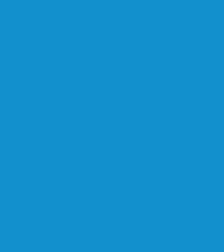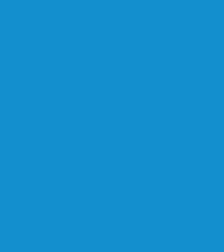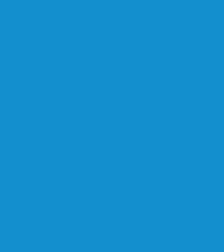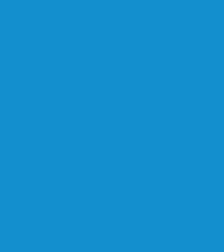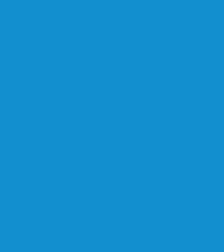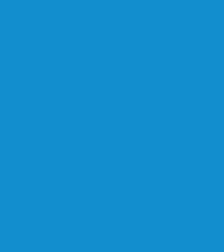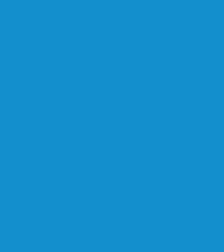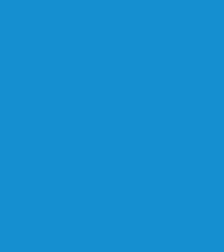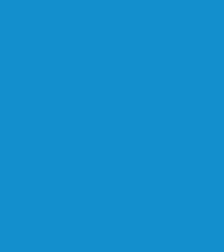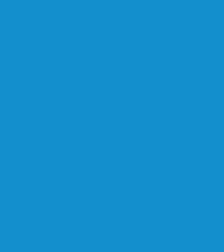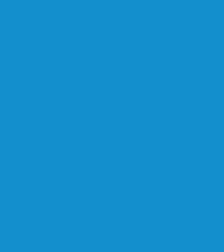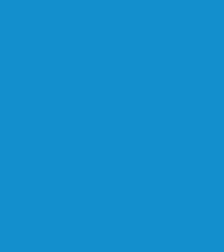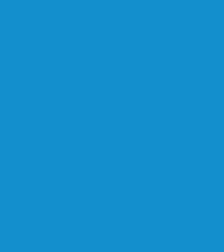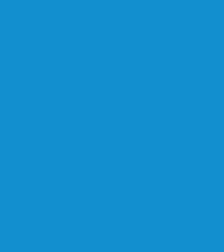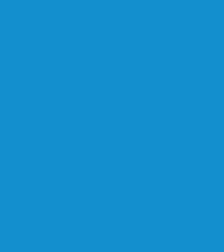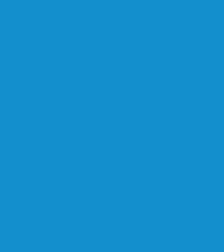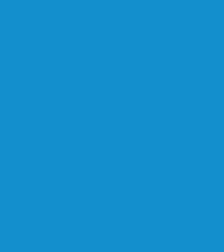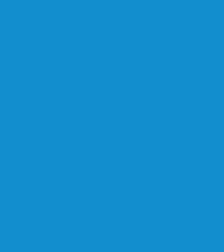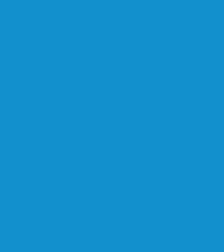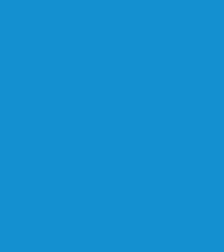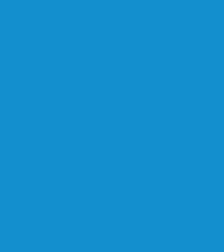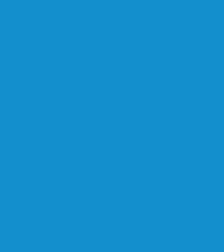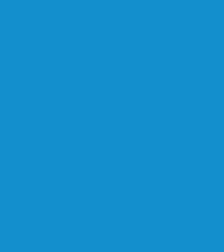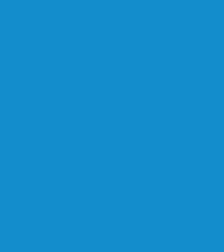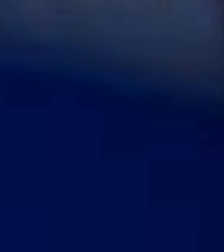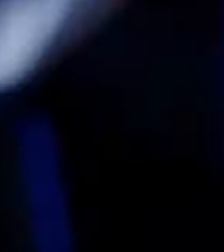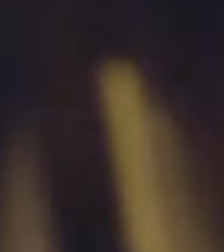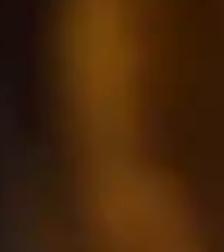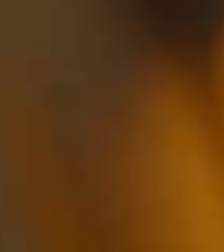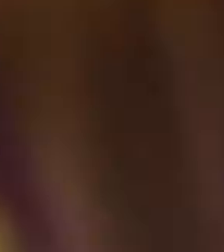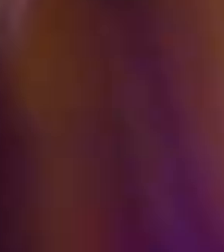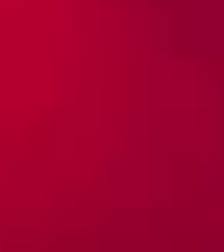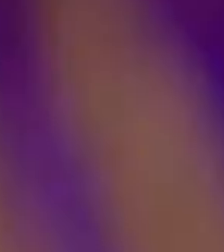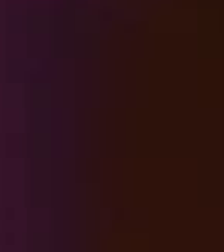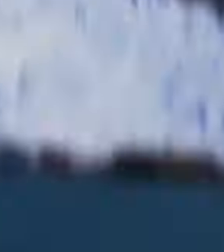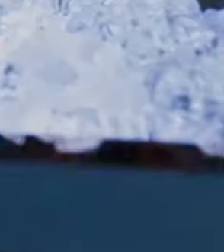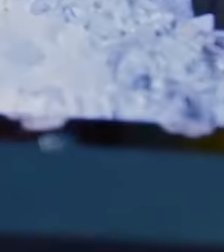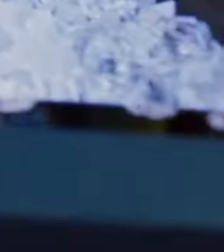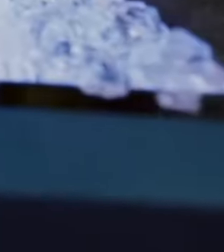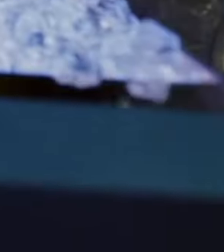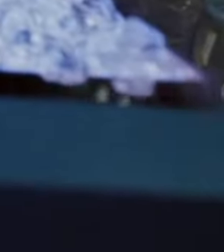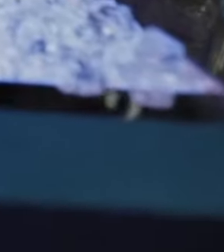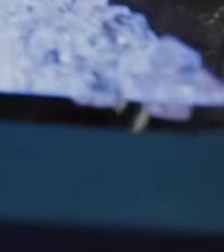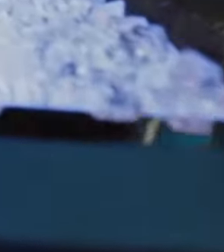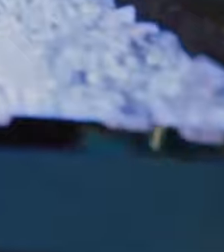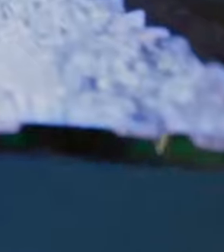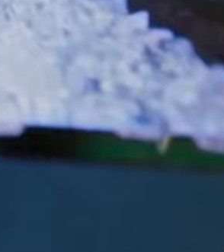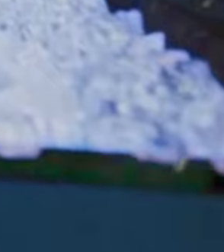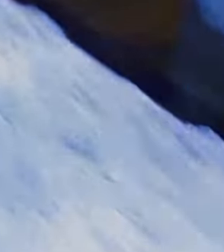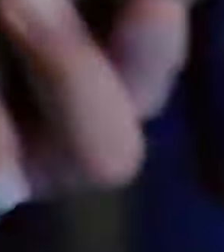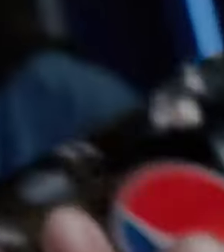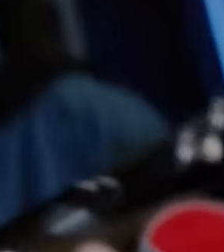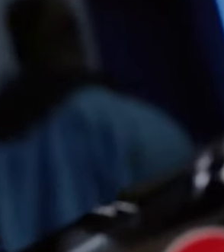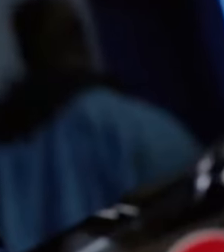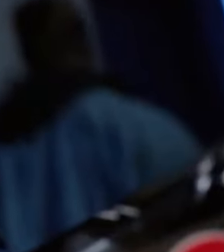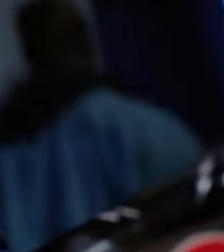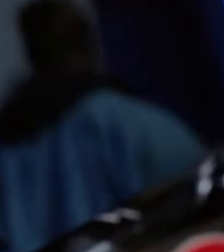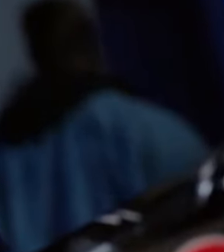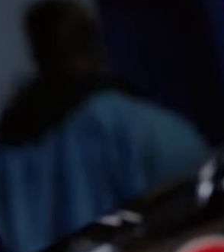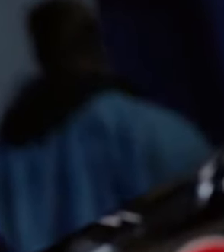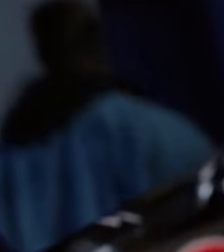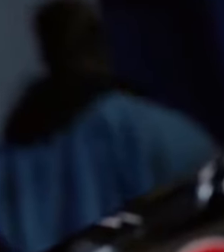superprecios es una Pepsi a un superprecio. ¿Podría ser la mejor movida de la historia? Veamos qué dice el mejor de la